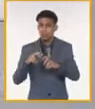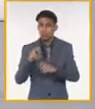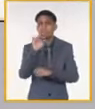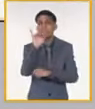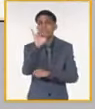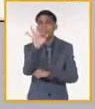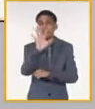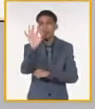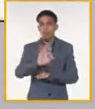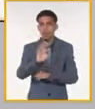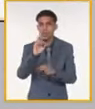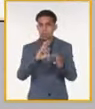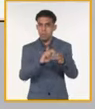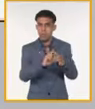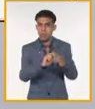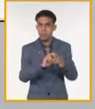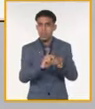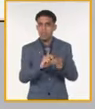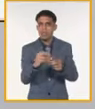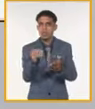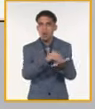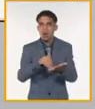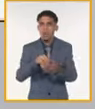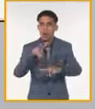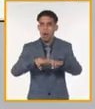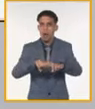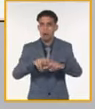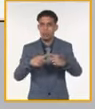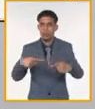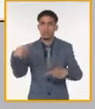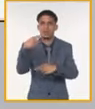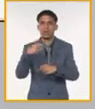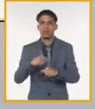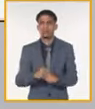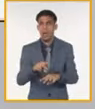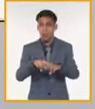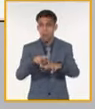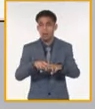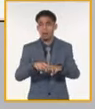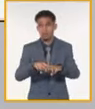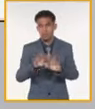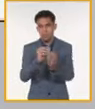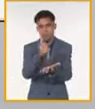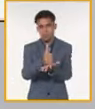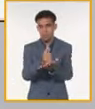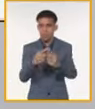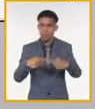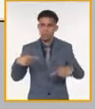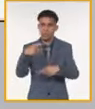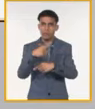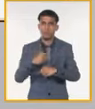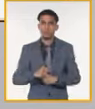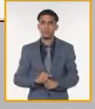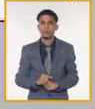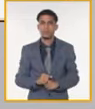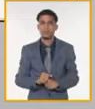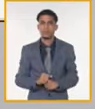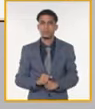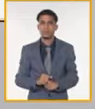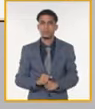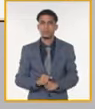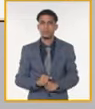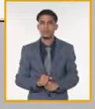mapify y CNA están en la Habana no están diseminados en todo el país y solo